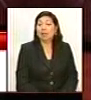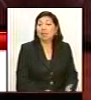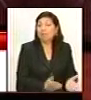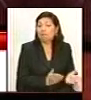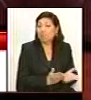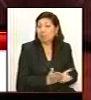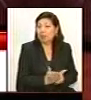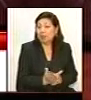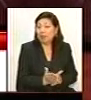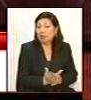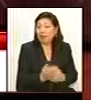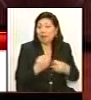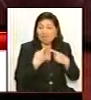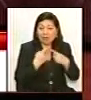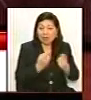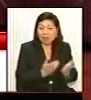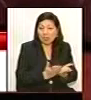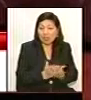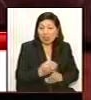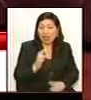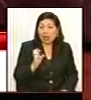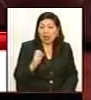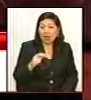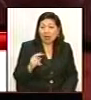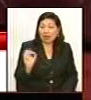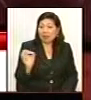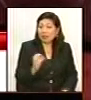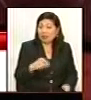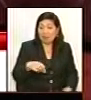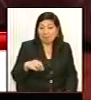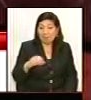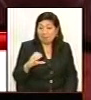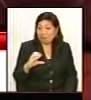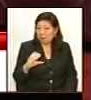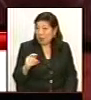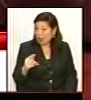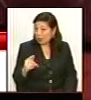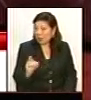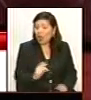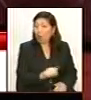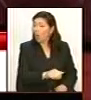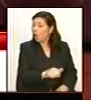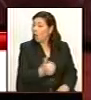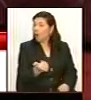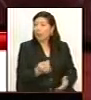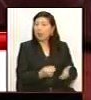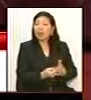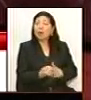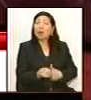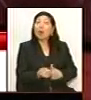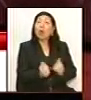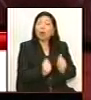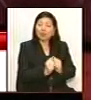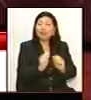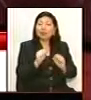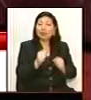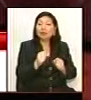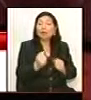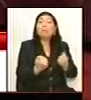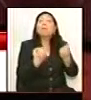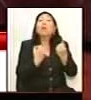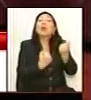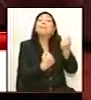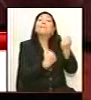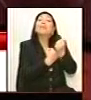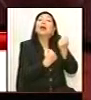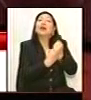mediante las famosas compras N sin PAC, y otra con PAC, porque me está respaldando